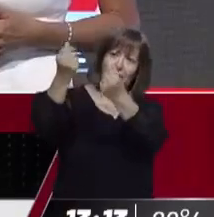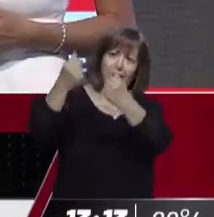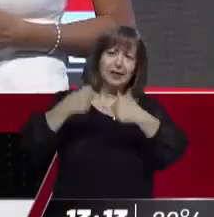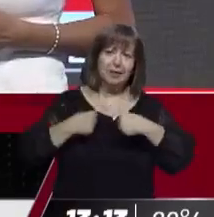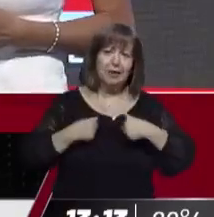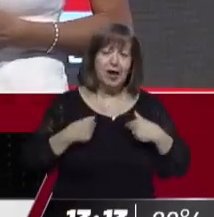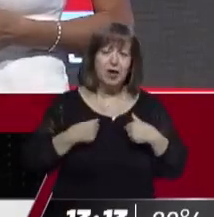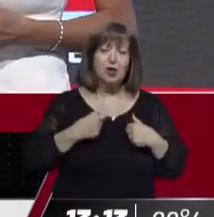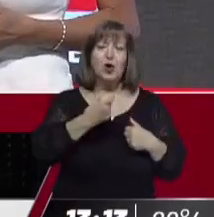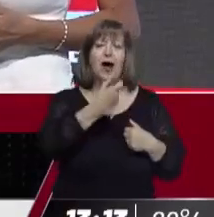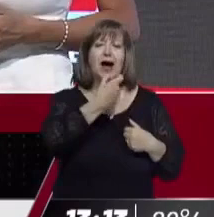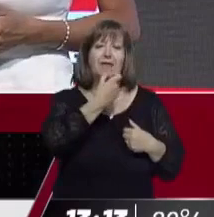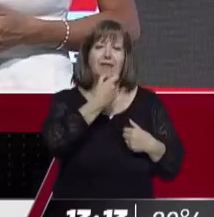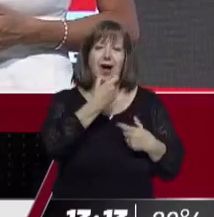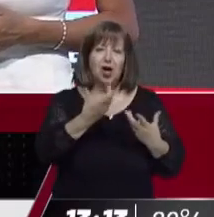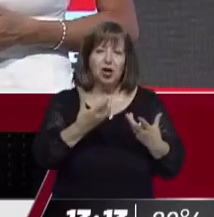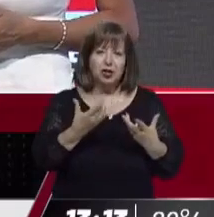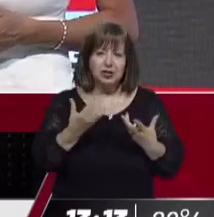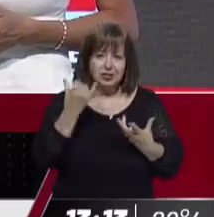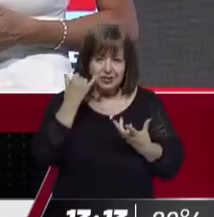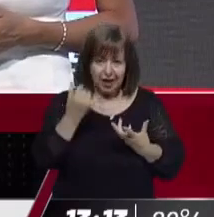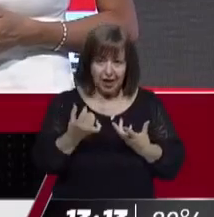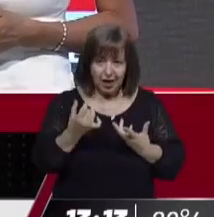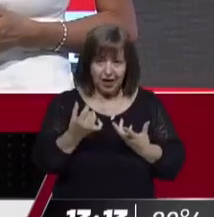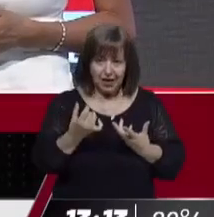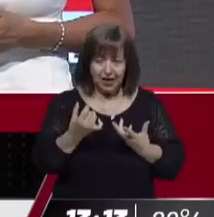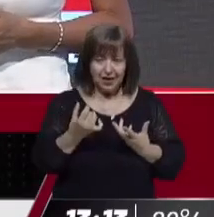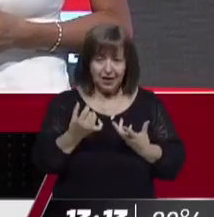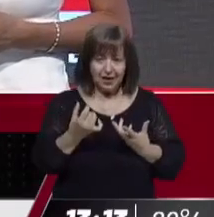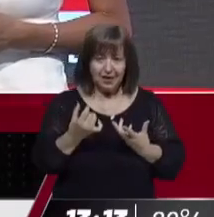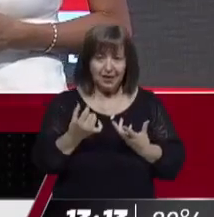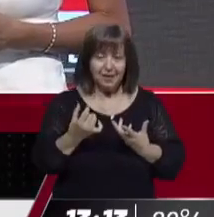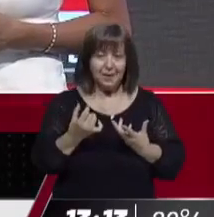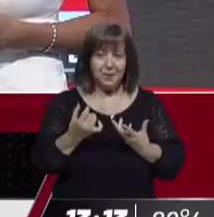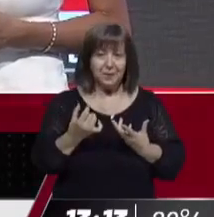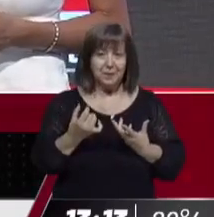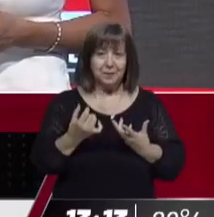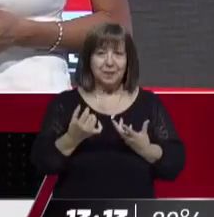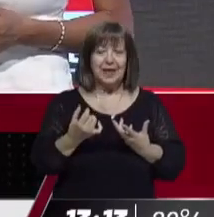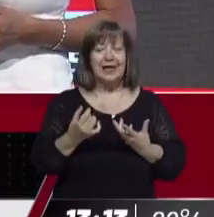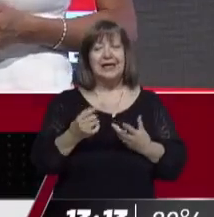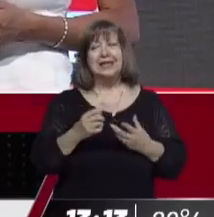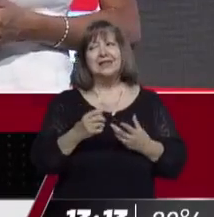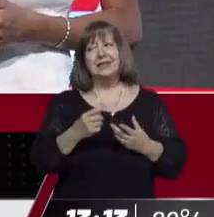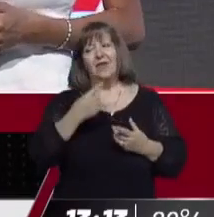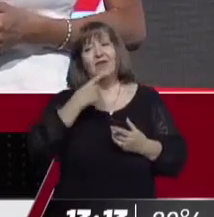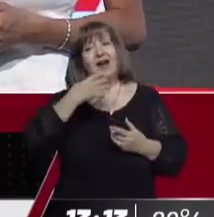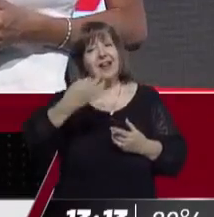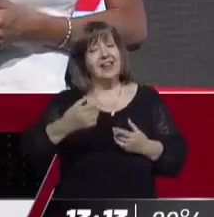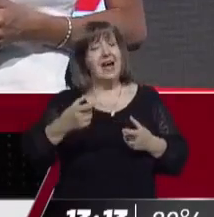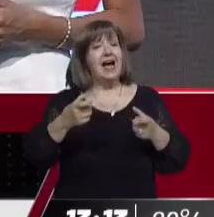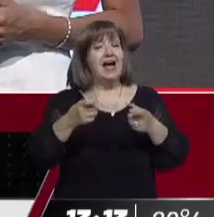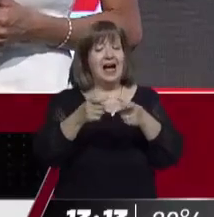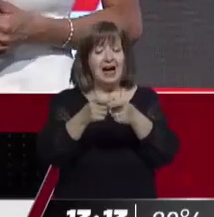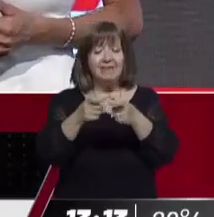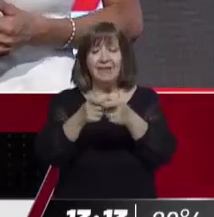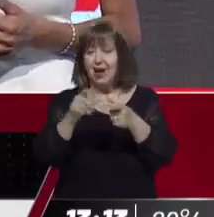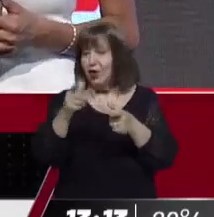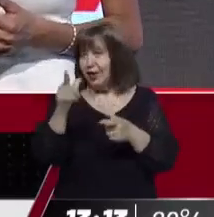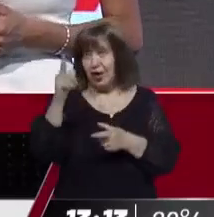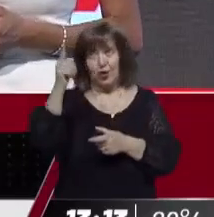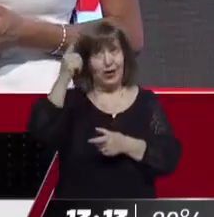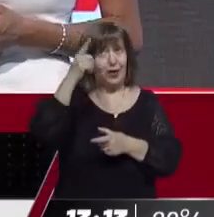Te fuiste para otro lado. Mira, en realidad alfajores no he visto